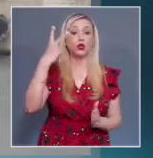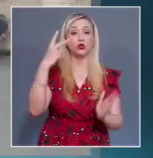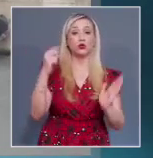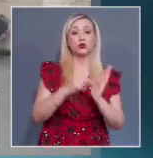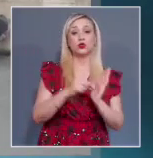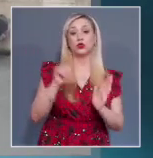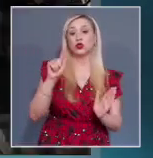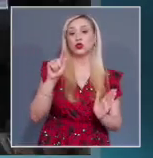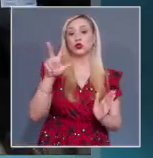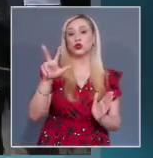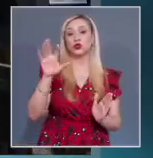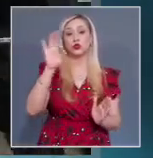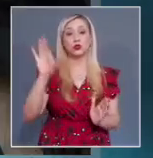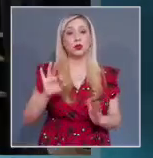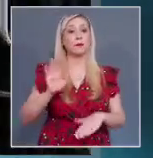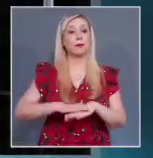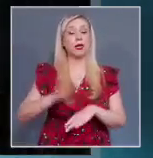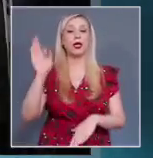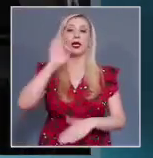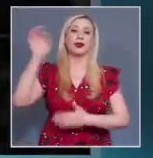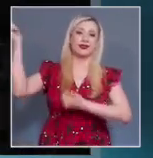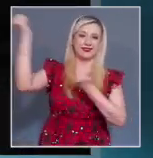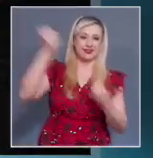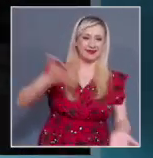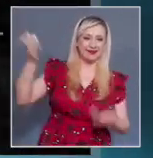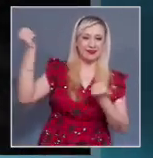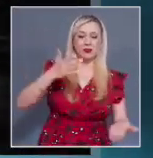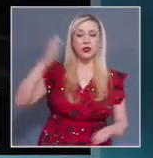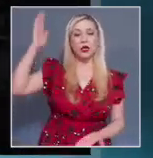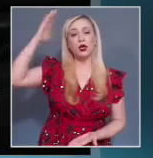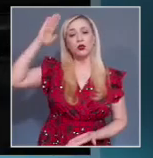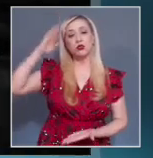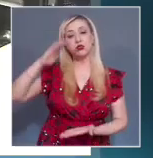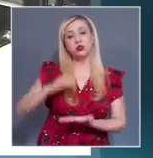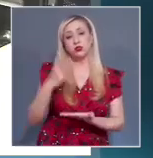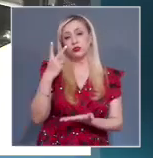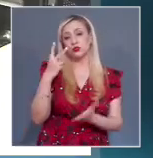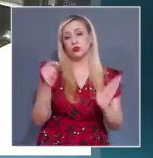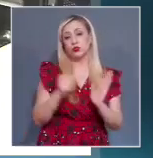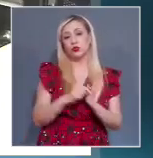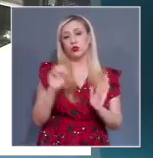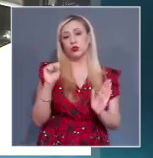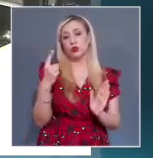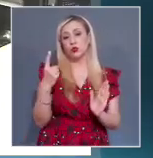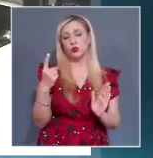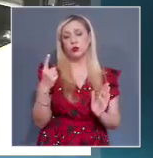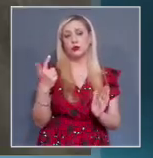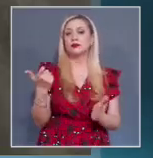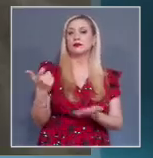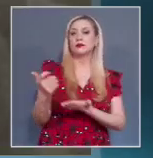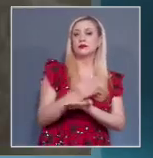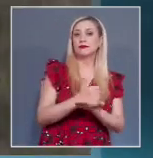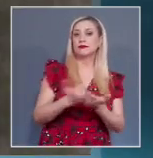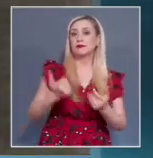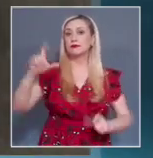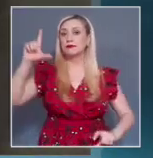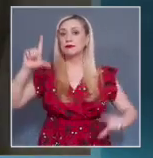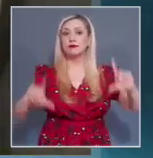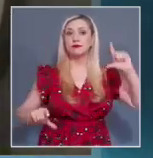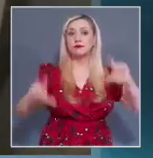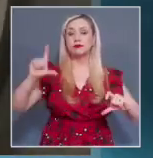2.78%, mientras que las importaciones cayeron 2.61%, y la balanza comercial del país registró un déficit